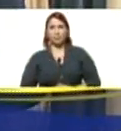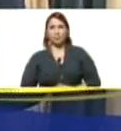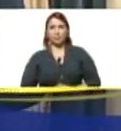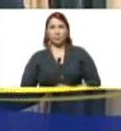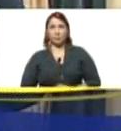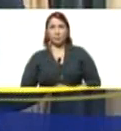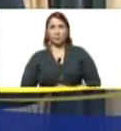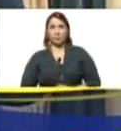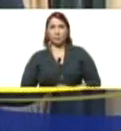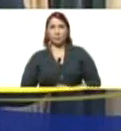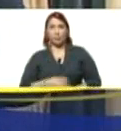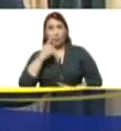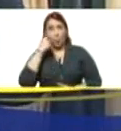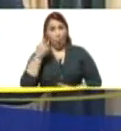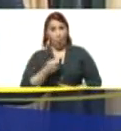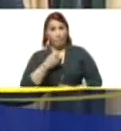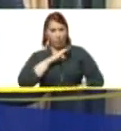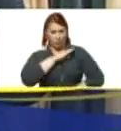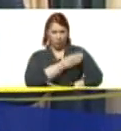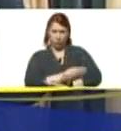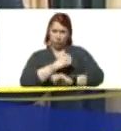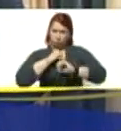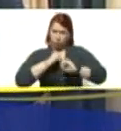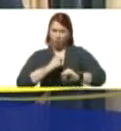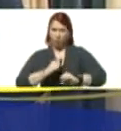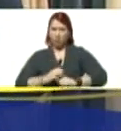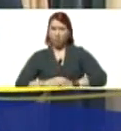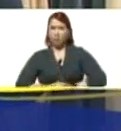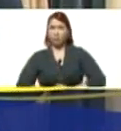para un hombre de la vitalidad